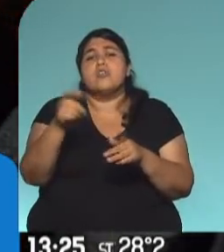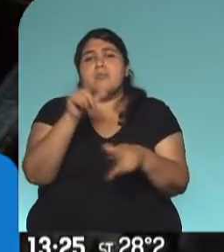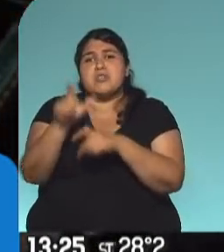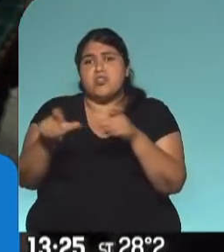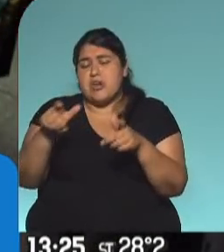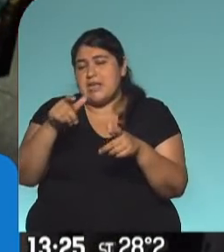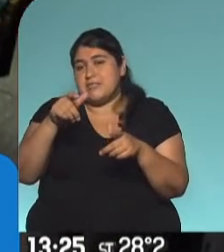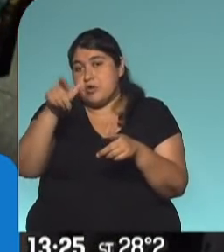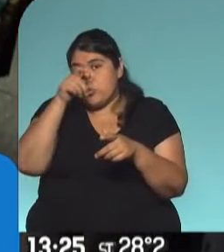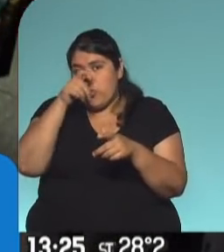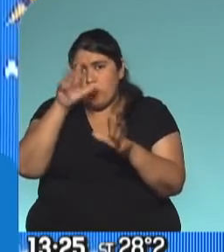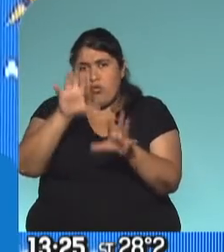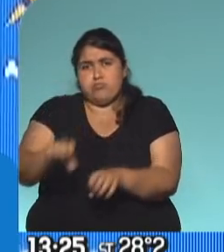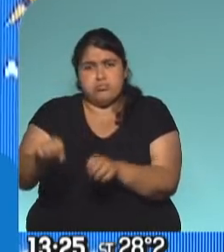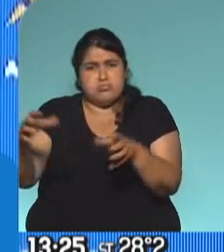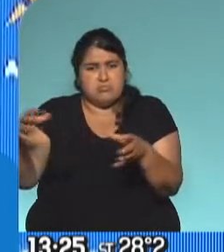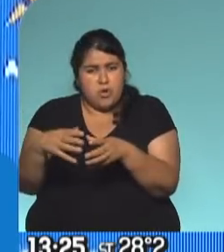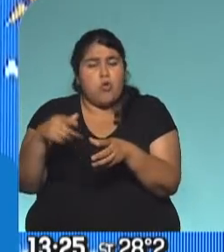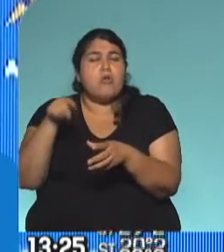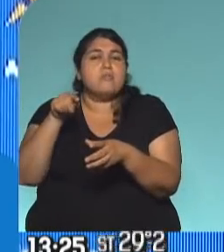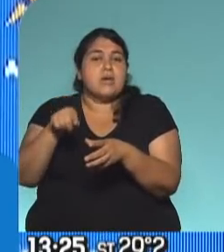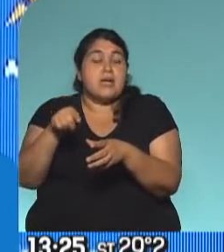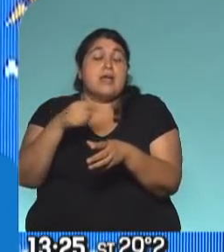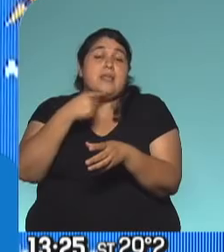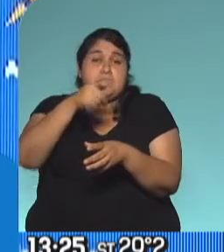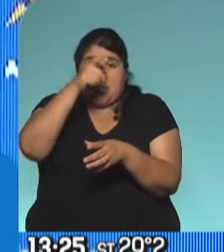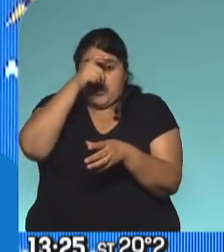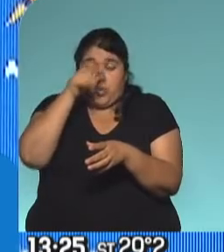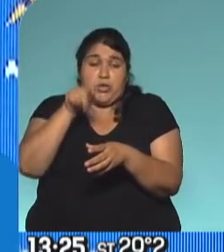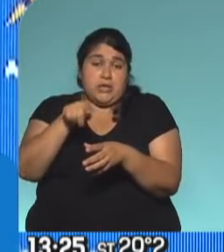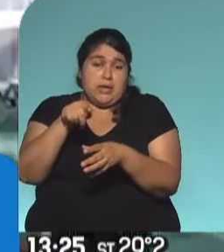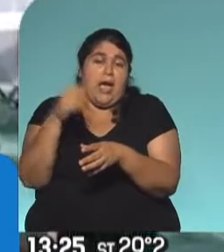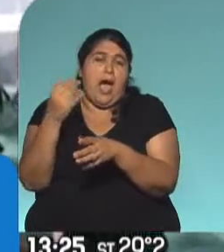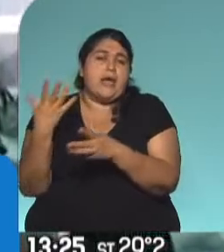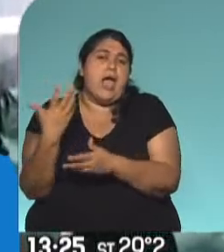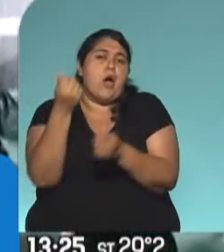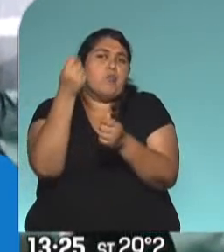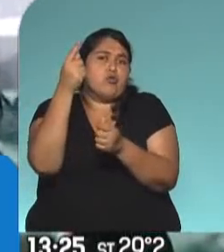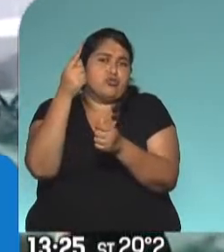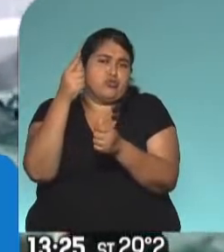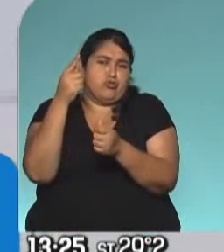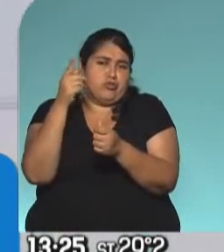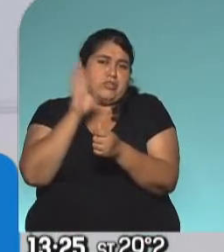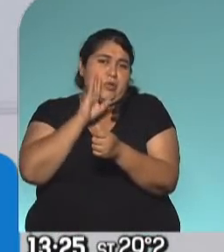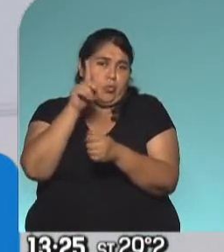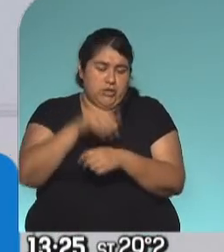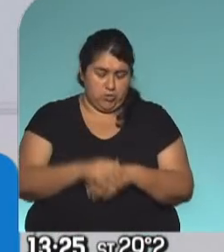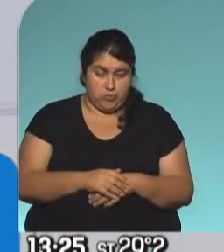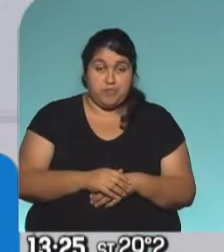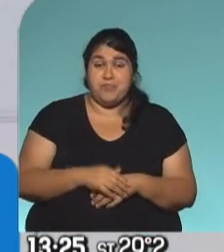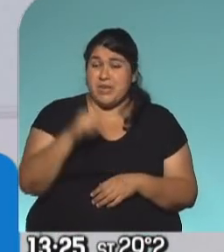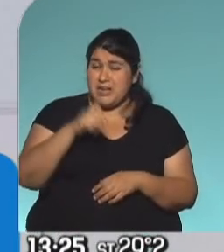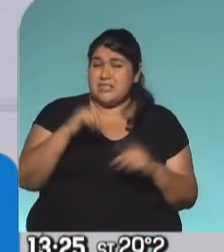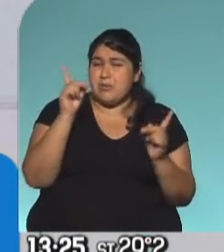fueron ejecutados por grupos kurdos que, según Turquía, cuentan con apoyo de Estados Unidos. En este